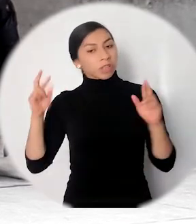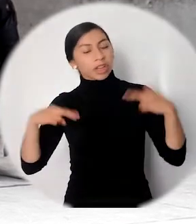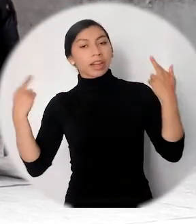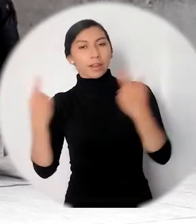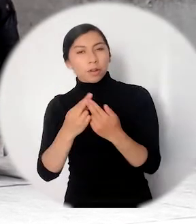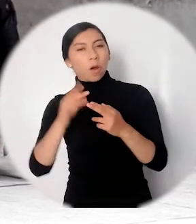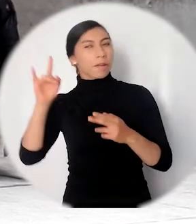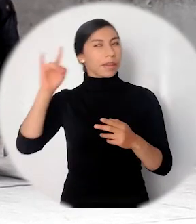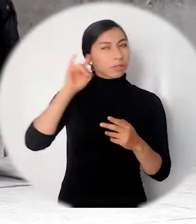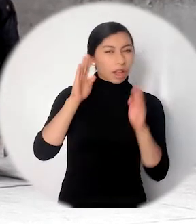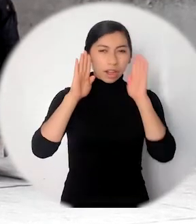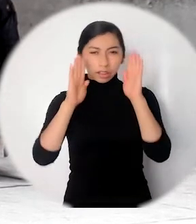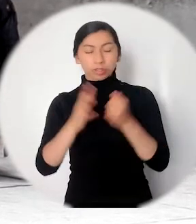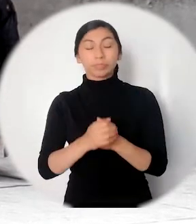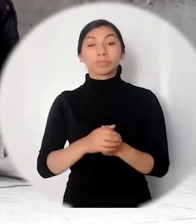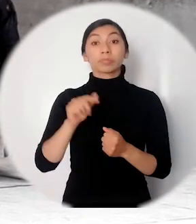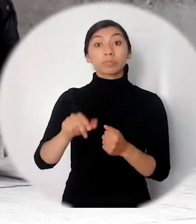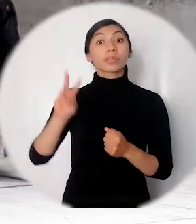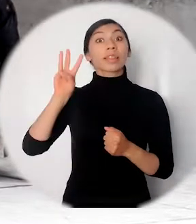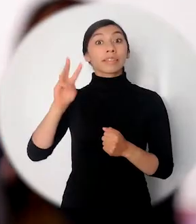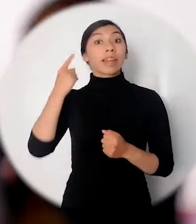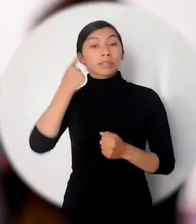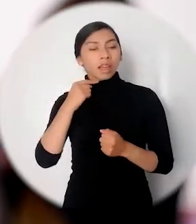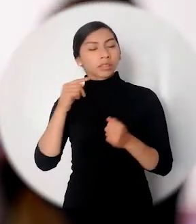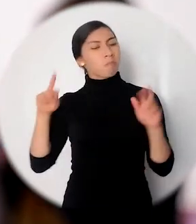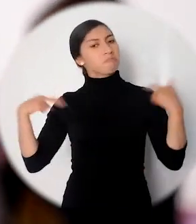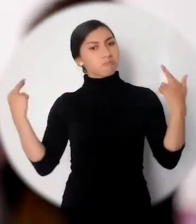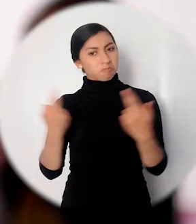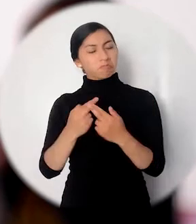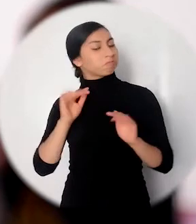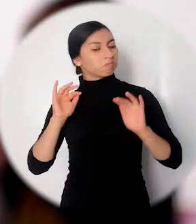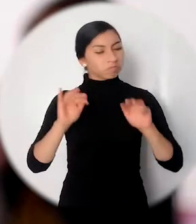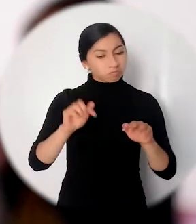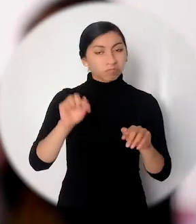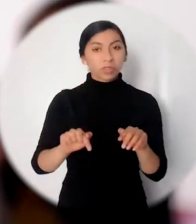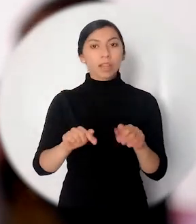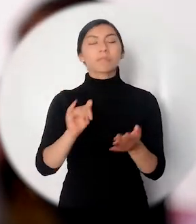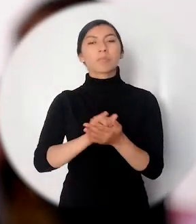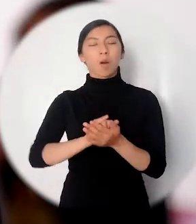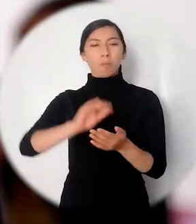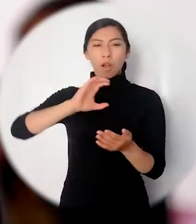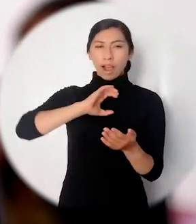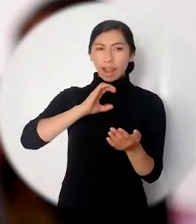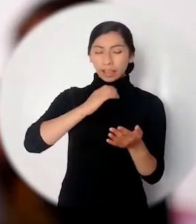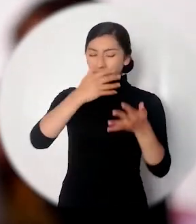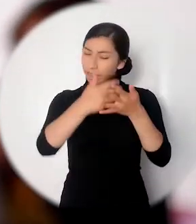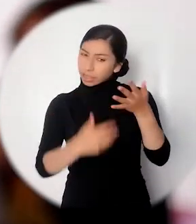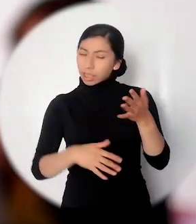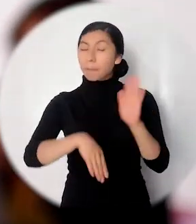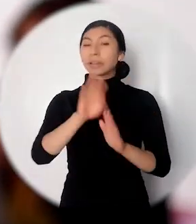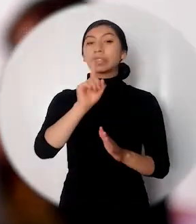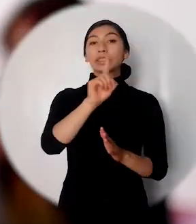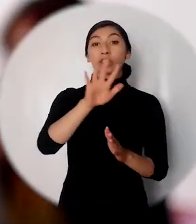víctimas pertenecientes a la fuerza pública. Hemos estado durante 3 días en el Centro de Rehabilitación Inclusiva y hemos podido caracterizar